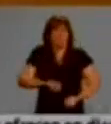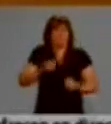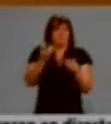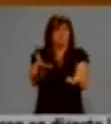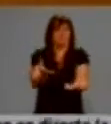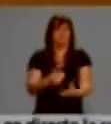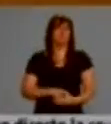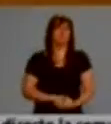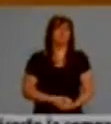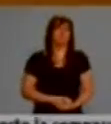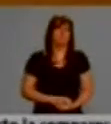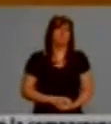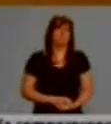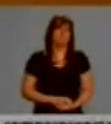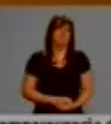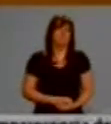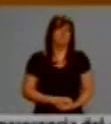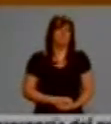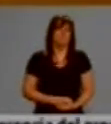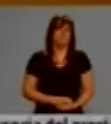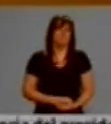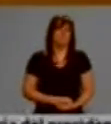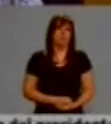de decir.